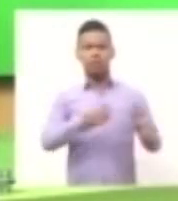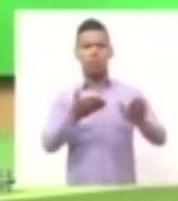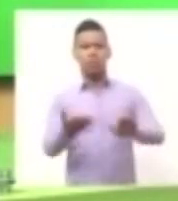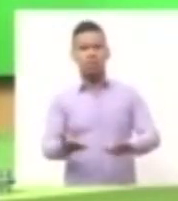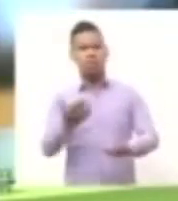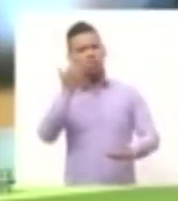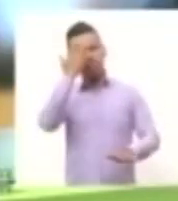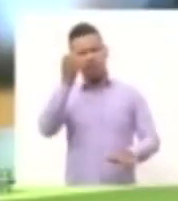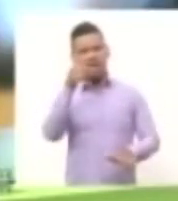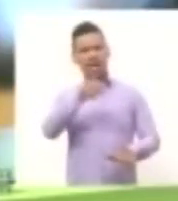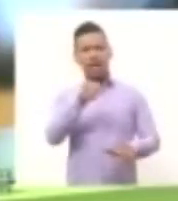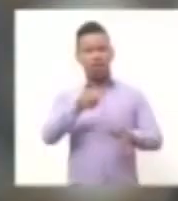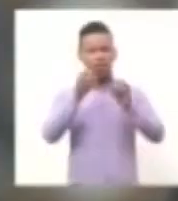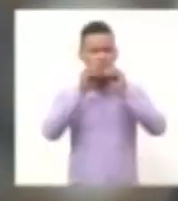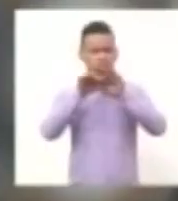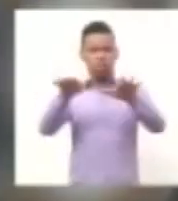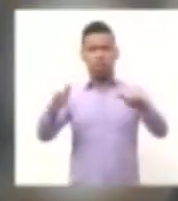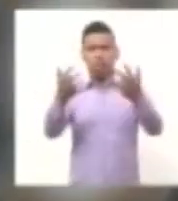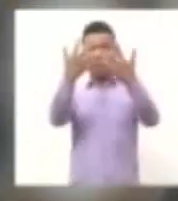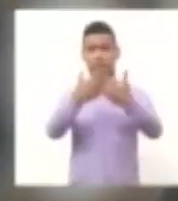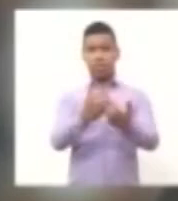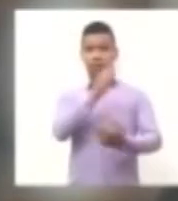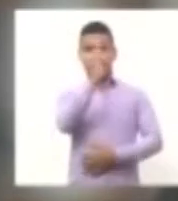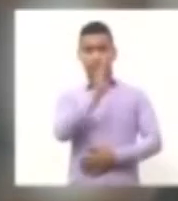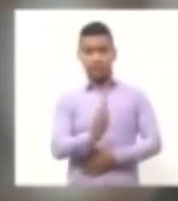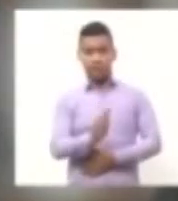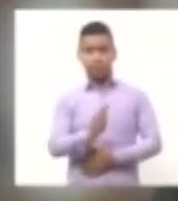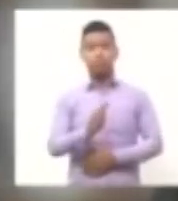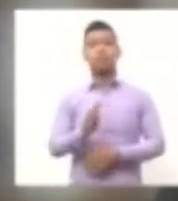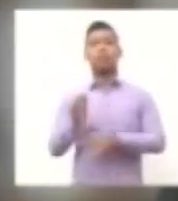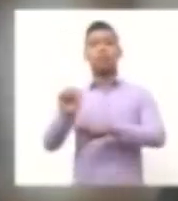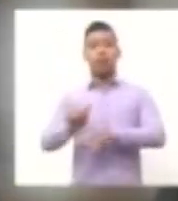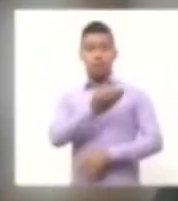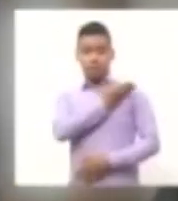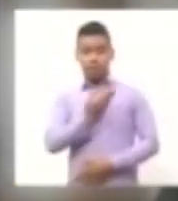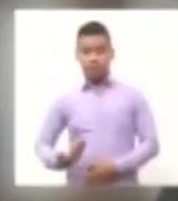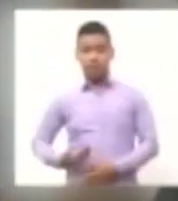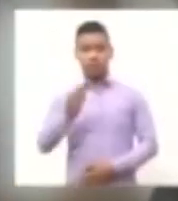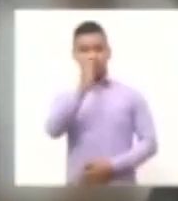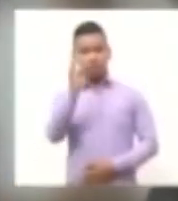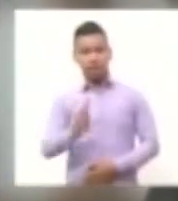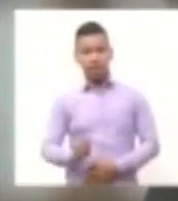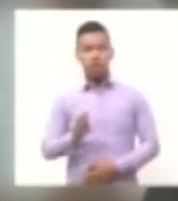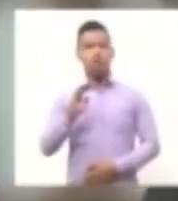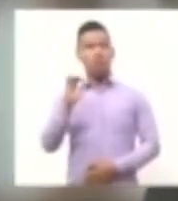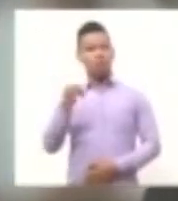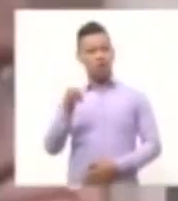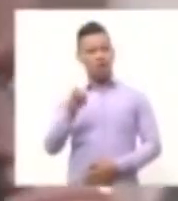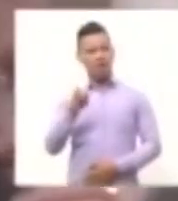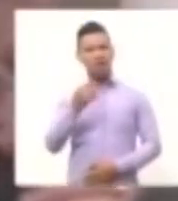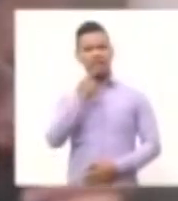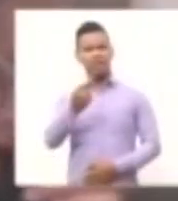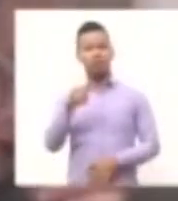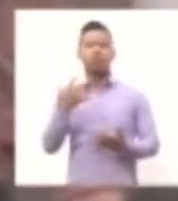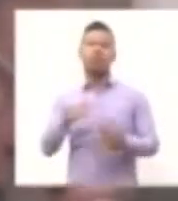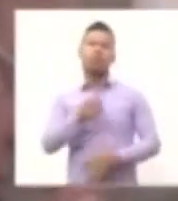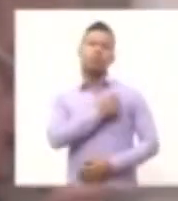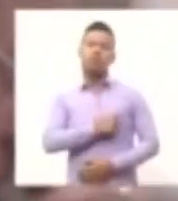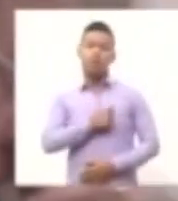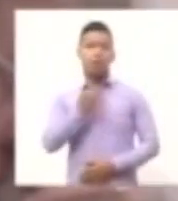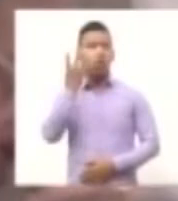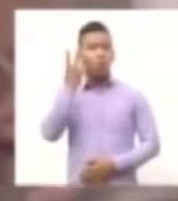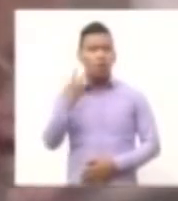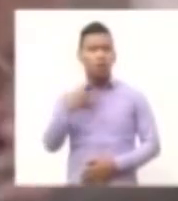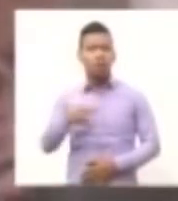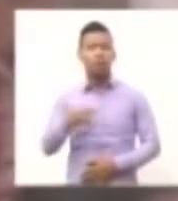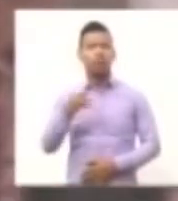de Odebrecht. El presidente de Brasil, Michel Temer, declaró este jueves 4 días de luto por el fallecimiento del juez